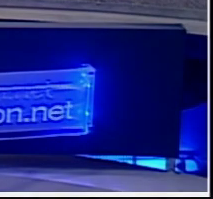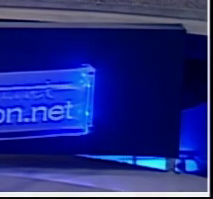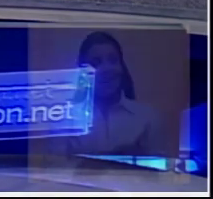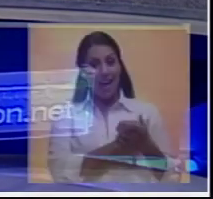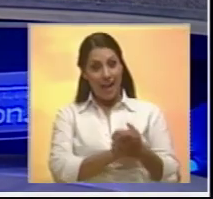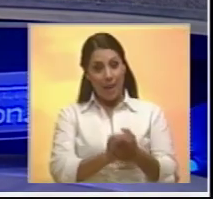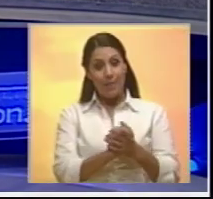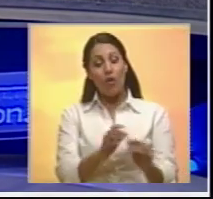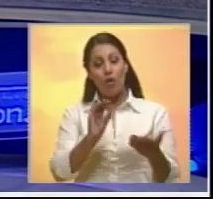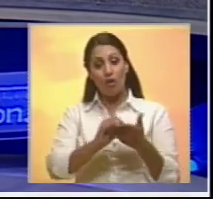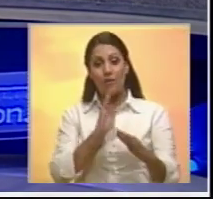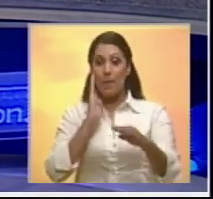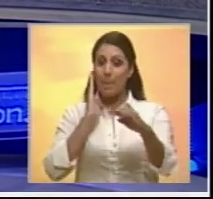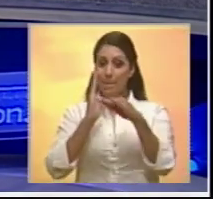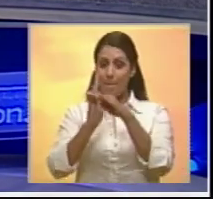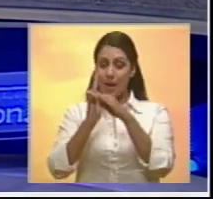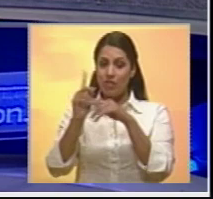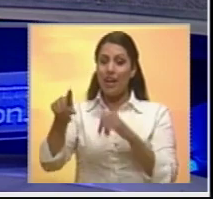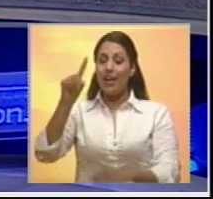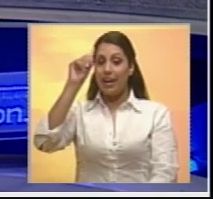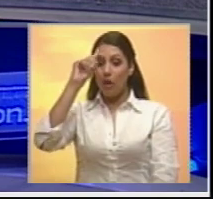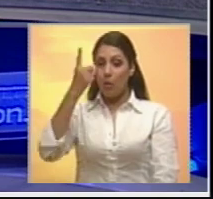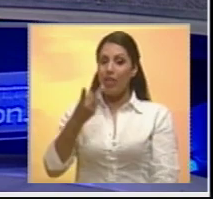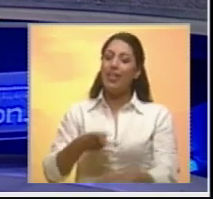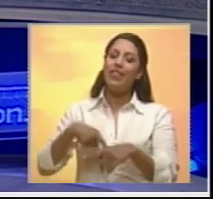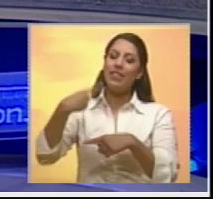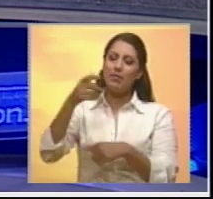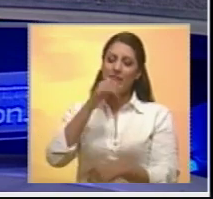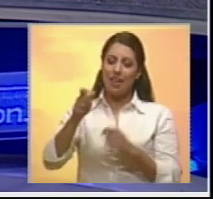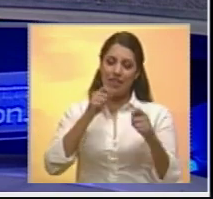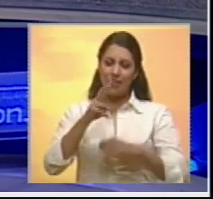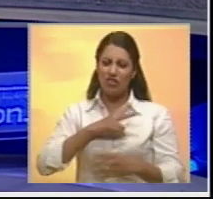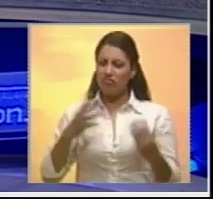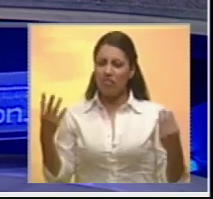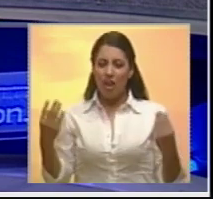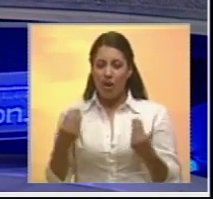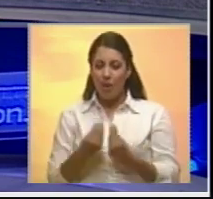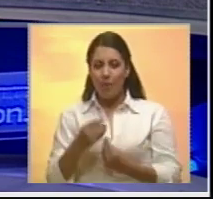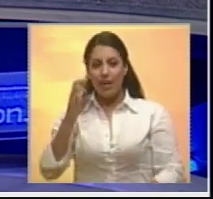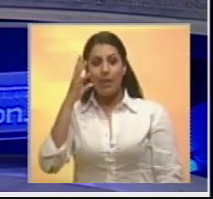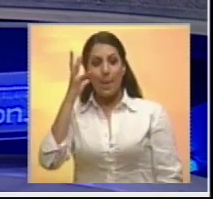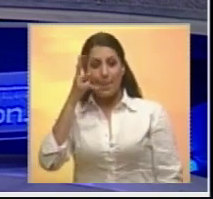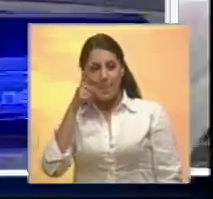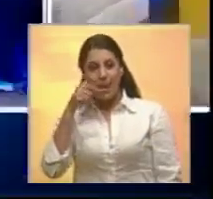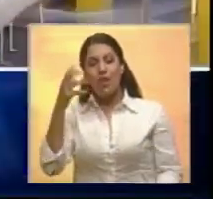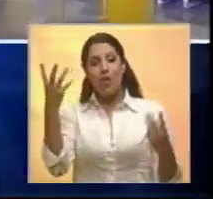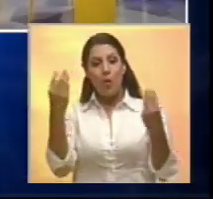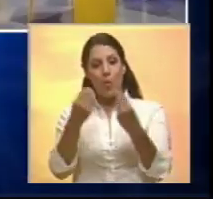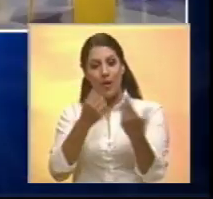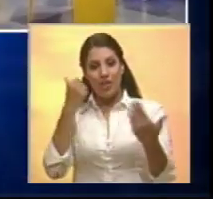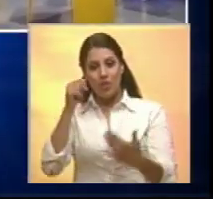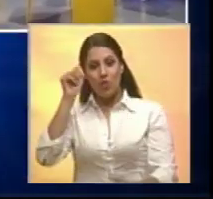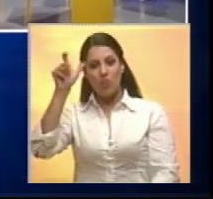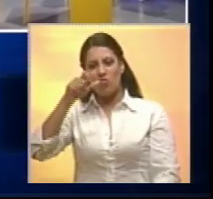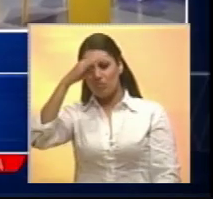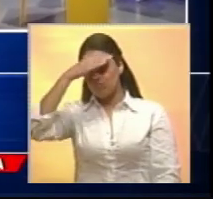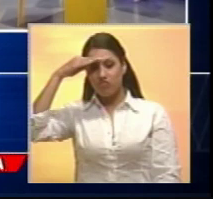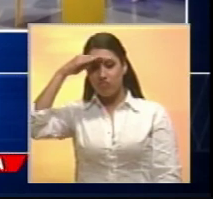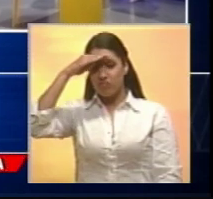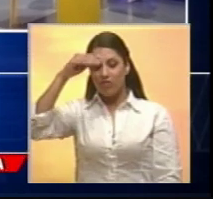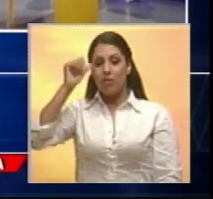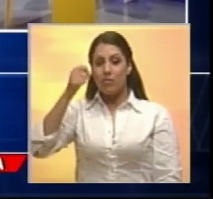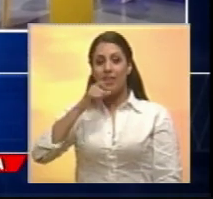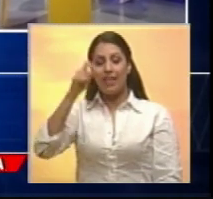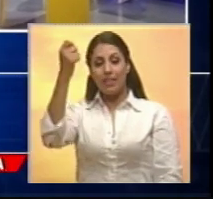Amigos, es momento de hacer una pausa. Recuerden, al regreso en entrevista a Venevisión, Milagro Zambrano estará conversando con Lady